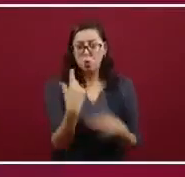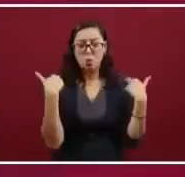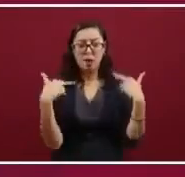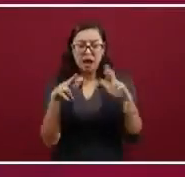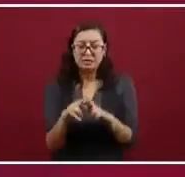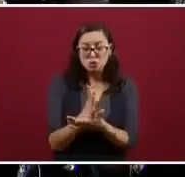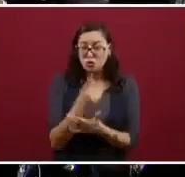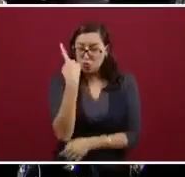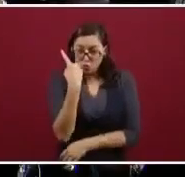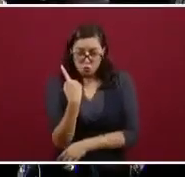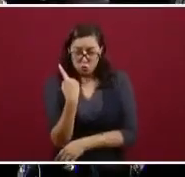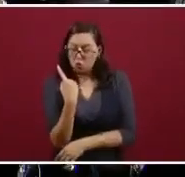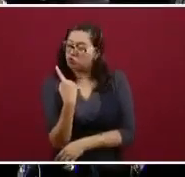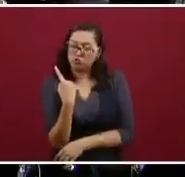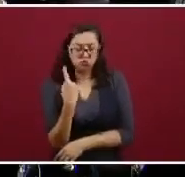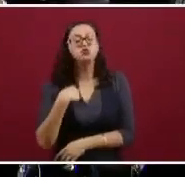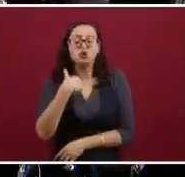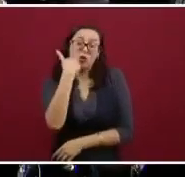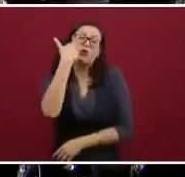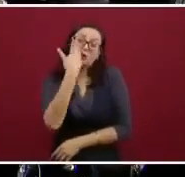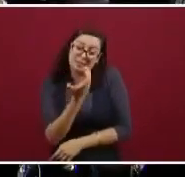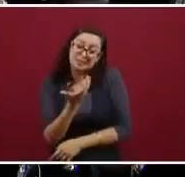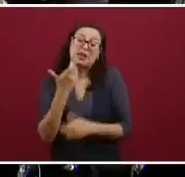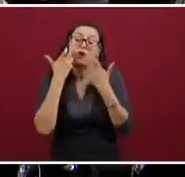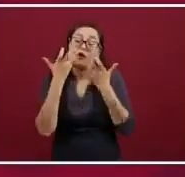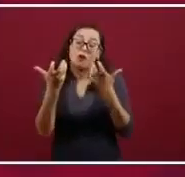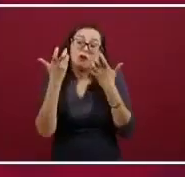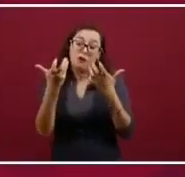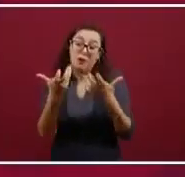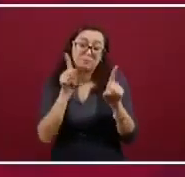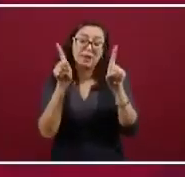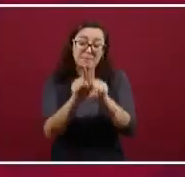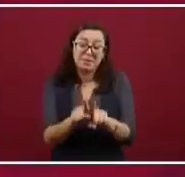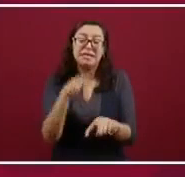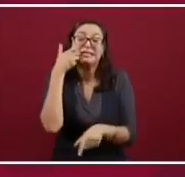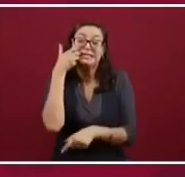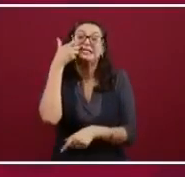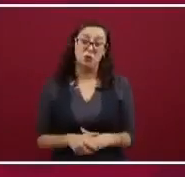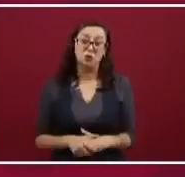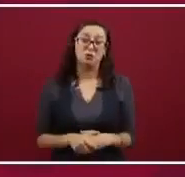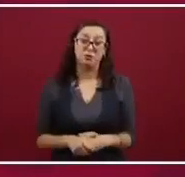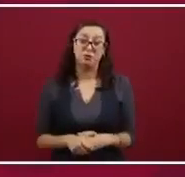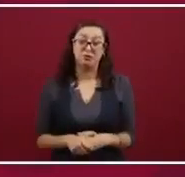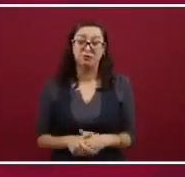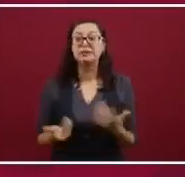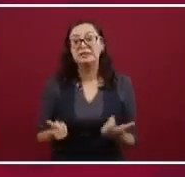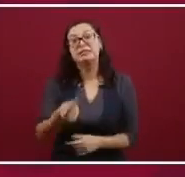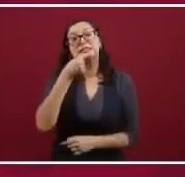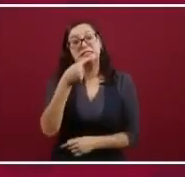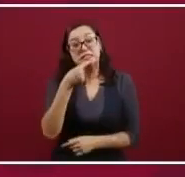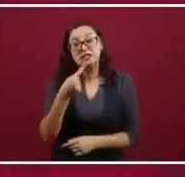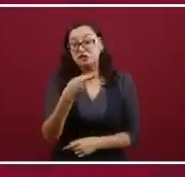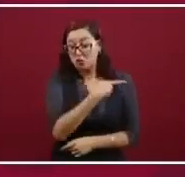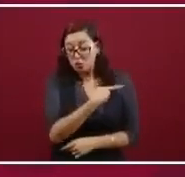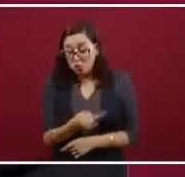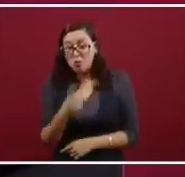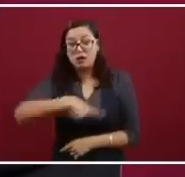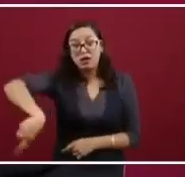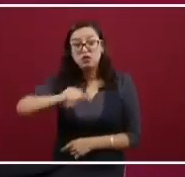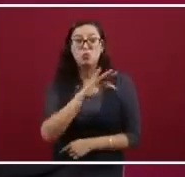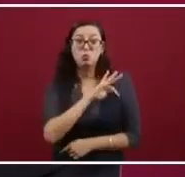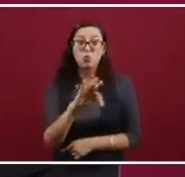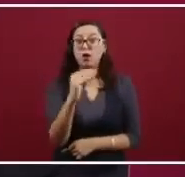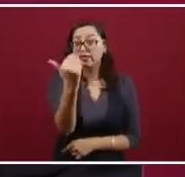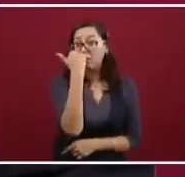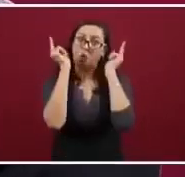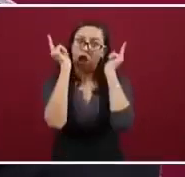atienda 6 grados. Quisiera yo también, con toda mi alma, y por eso estamos tomando estas medidas, de que los niños pobres puedan comer antes